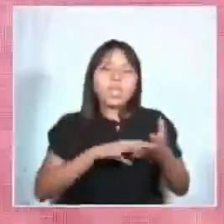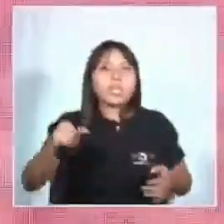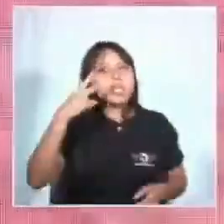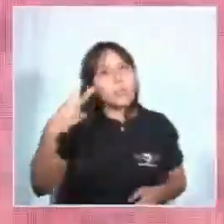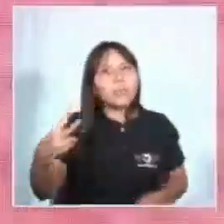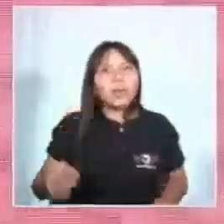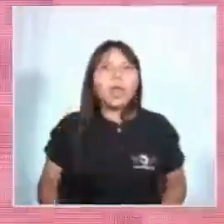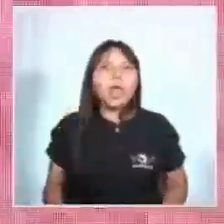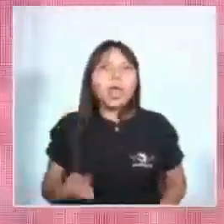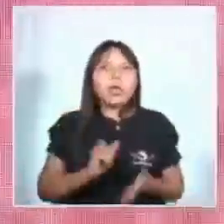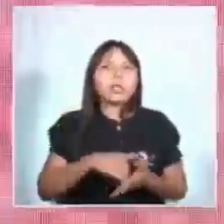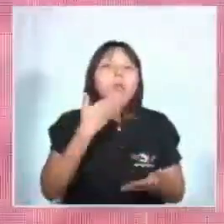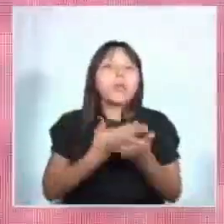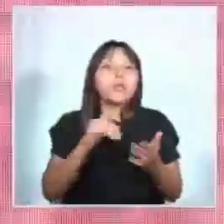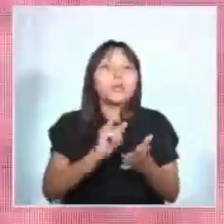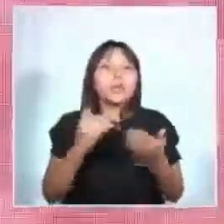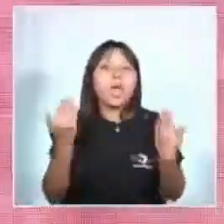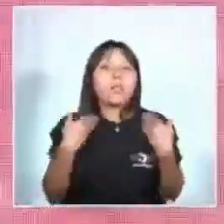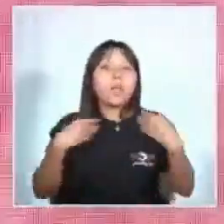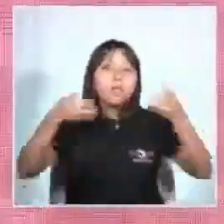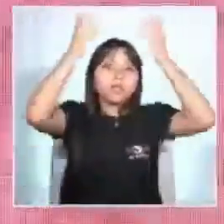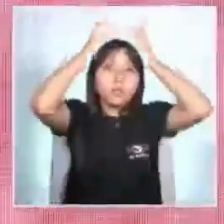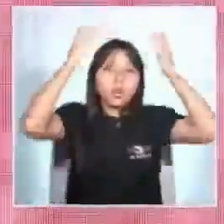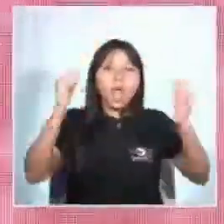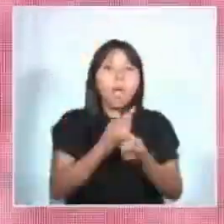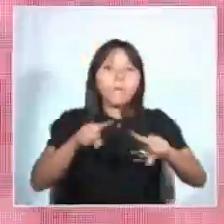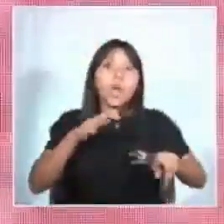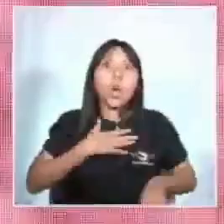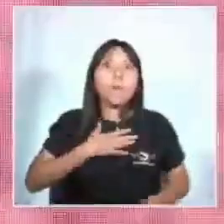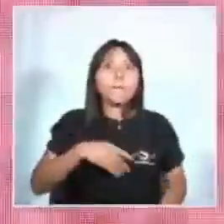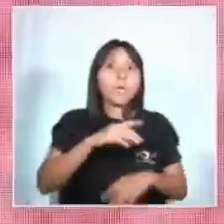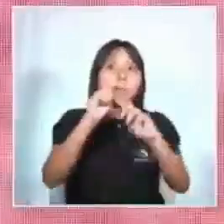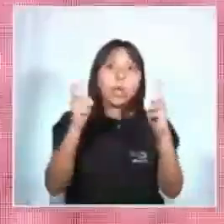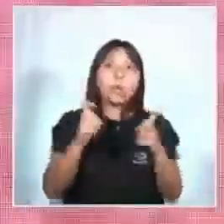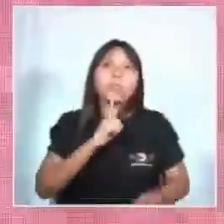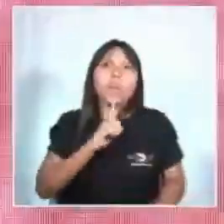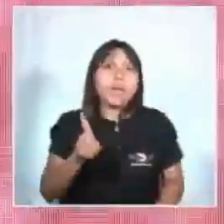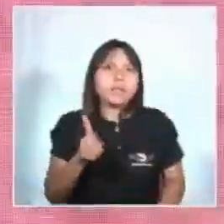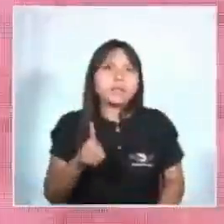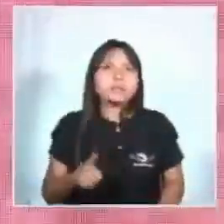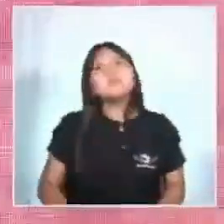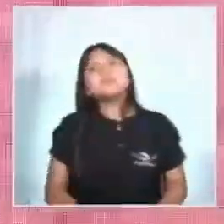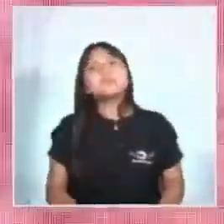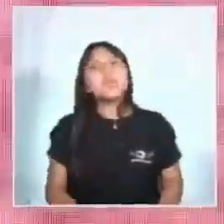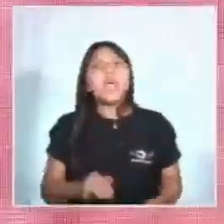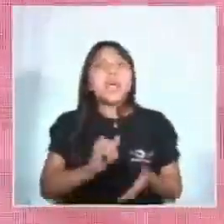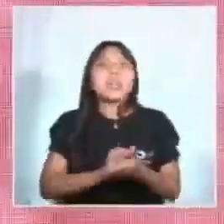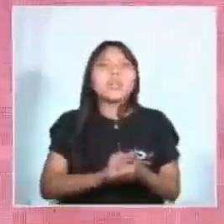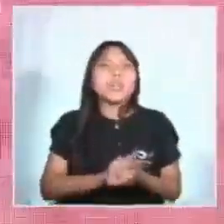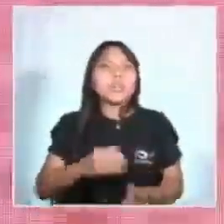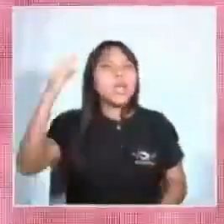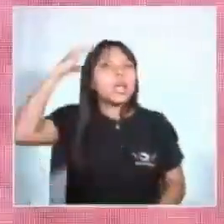Qué bueno que tienes corona. Pero mi pregunta profética en esta tarde es, ¿qué cabeza